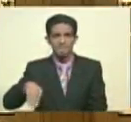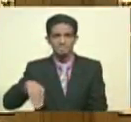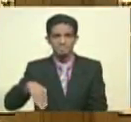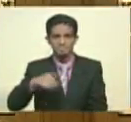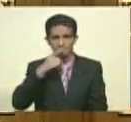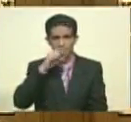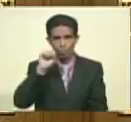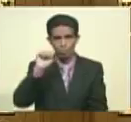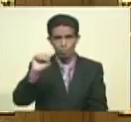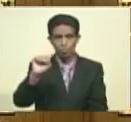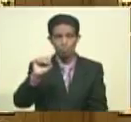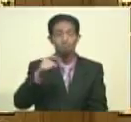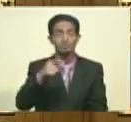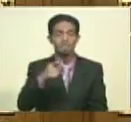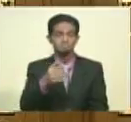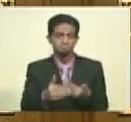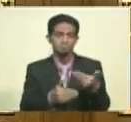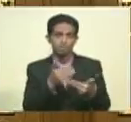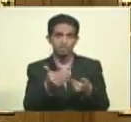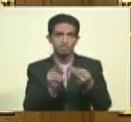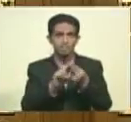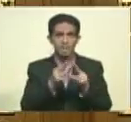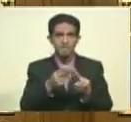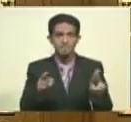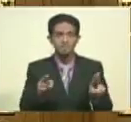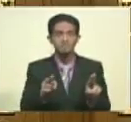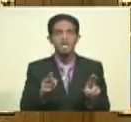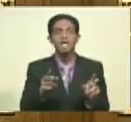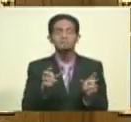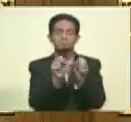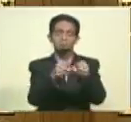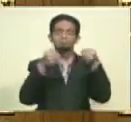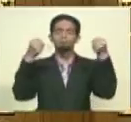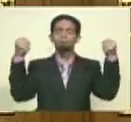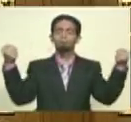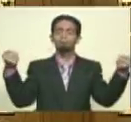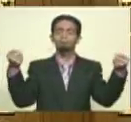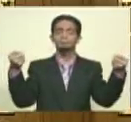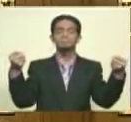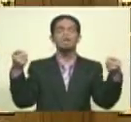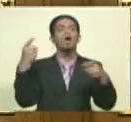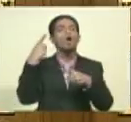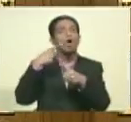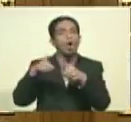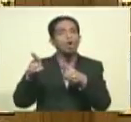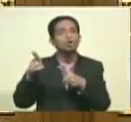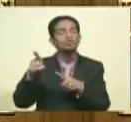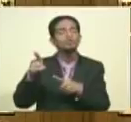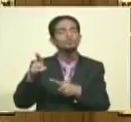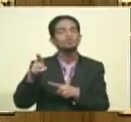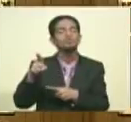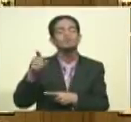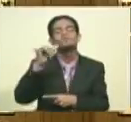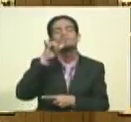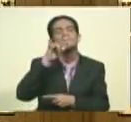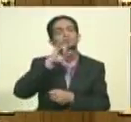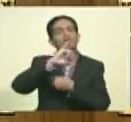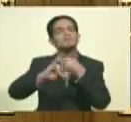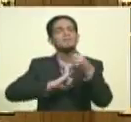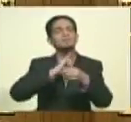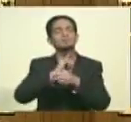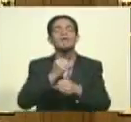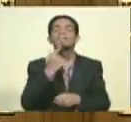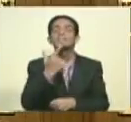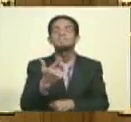de este 2018, titulares en la prensa internacional Maduro suelta a los